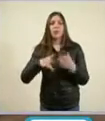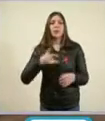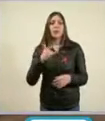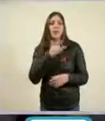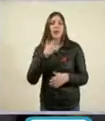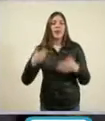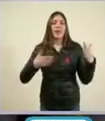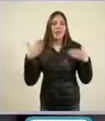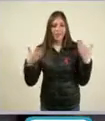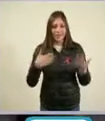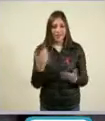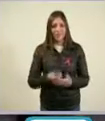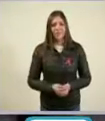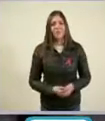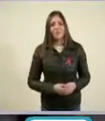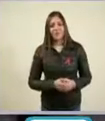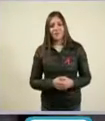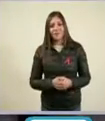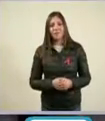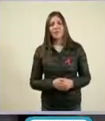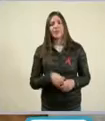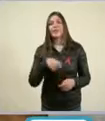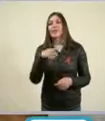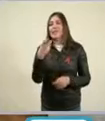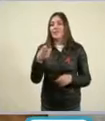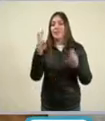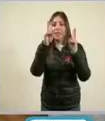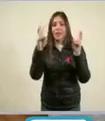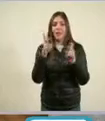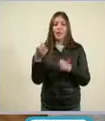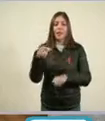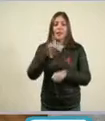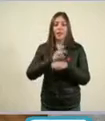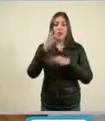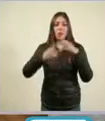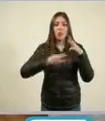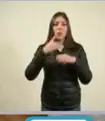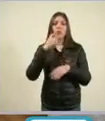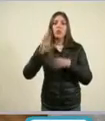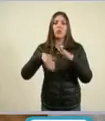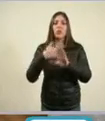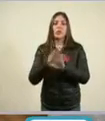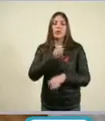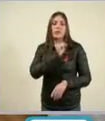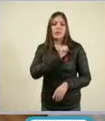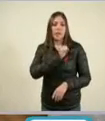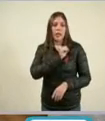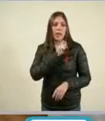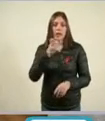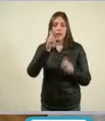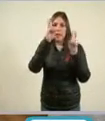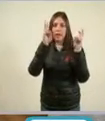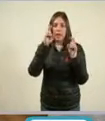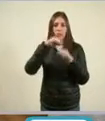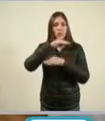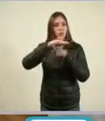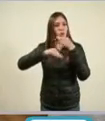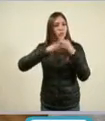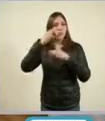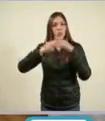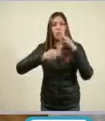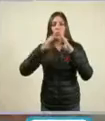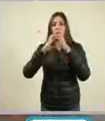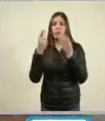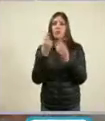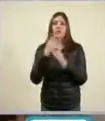alegre. Sí. Oye, mi querida Karen, hablar de este tema del Día Mundial de la Lucha contra el SIDA, pues es un tema mundial, un tema sobre todo de prevención, y